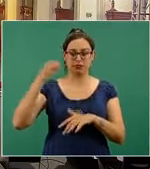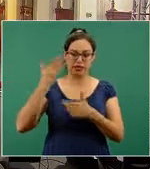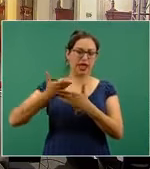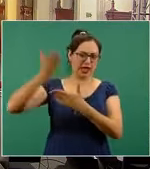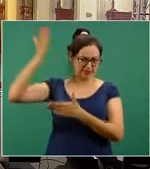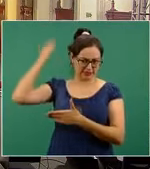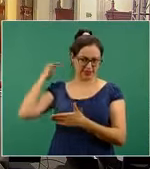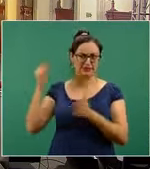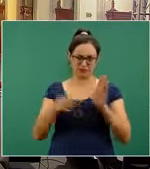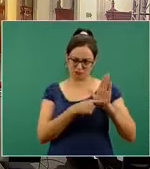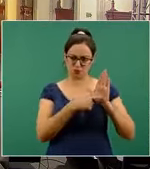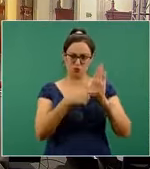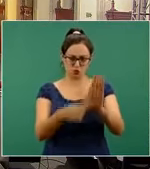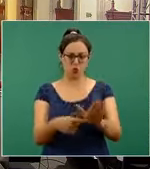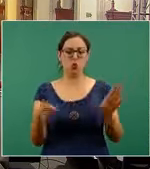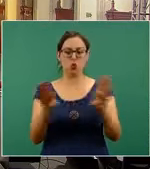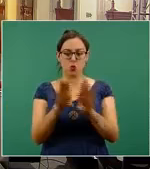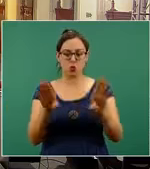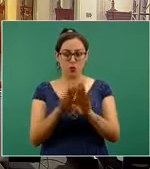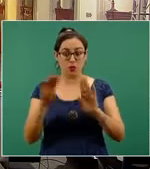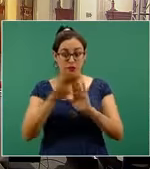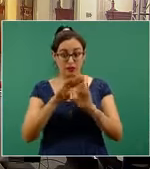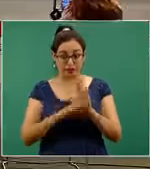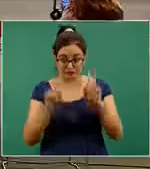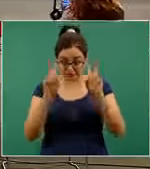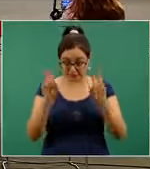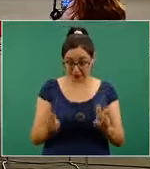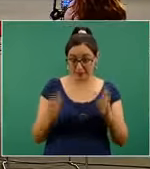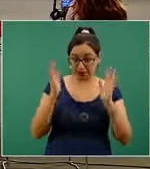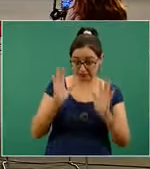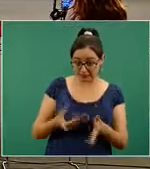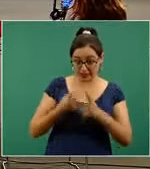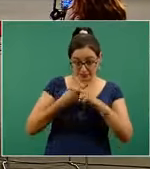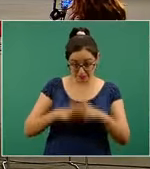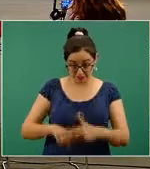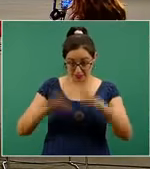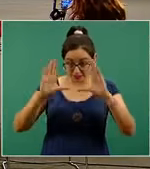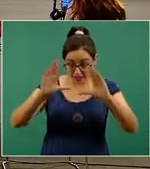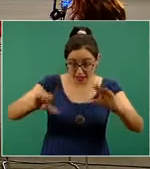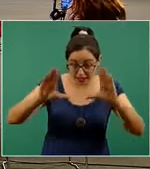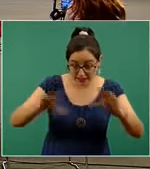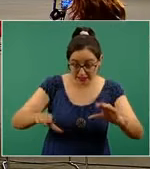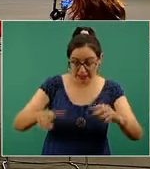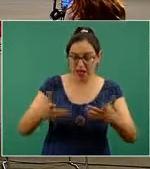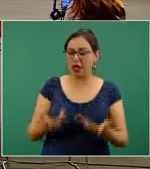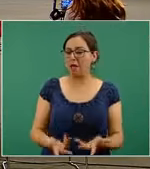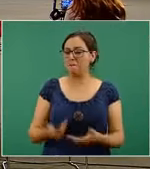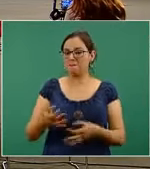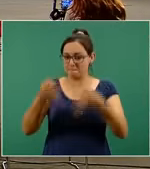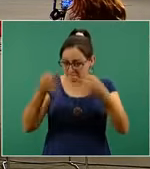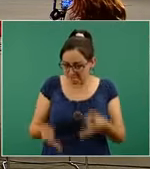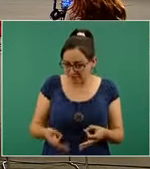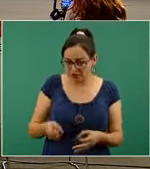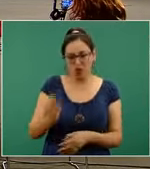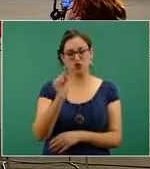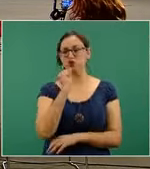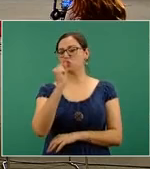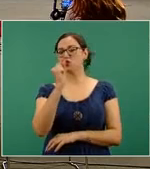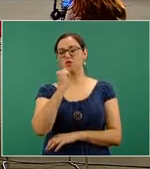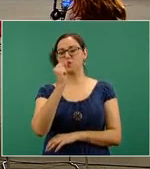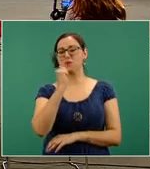previas. Esta materia todavía no entra en vigor, pero ya se están haciendo esfuerzos pues intensivos